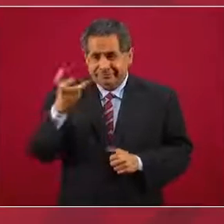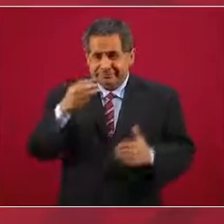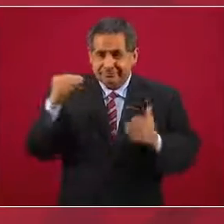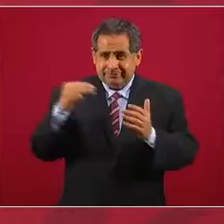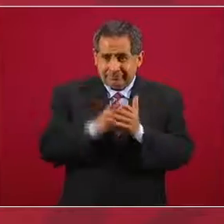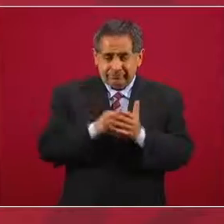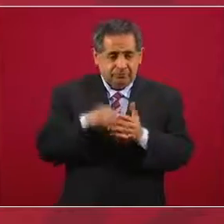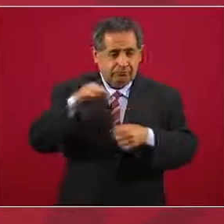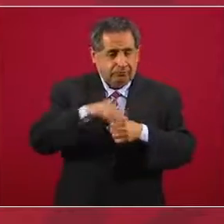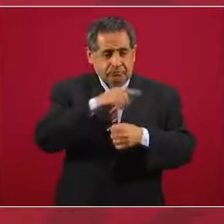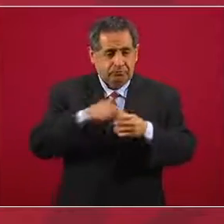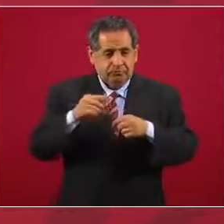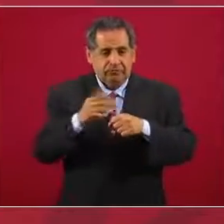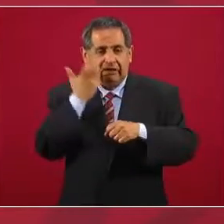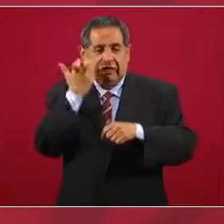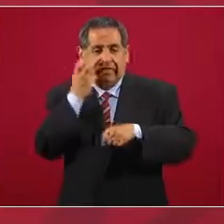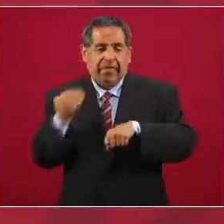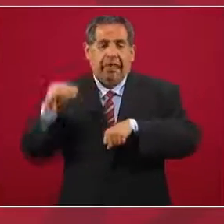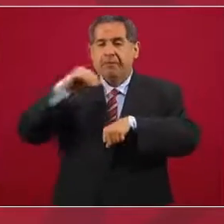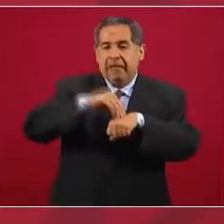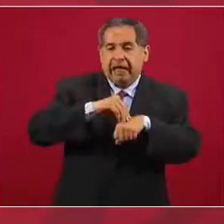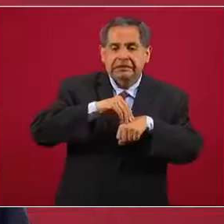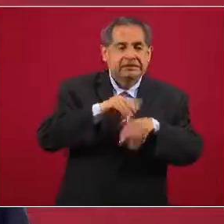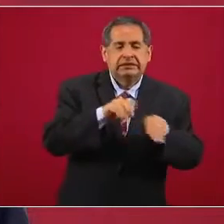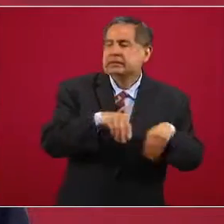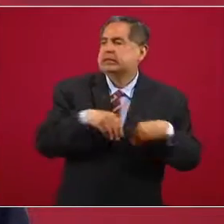¿300,000 votos de más?